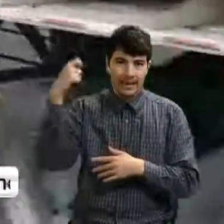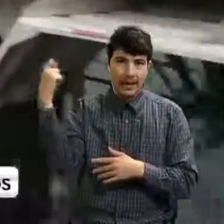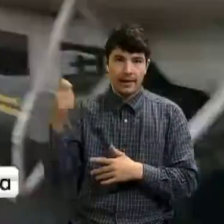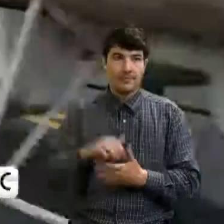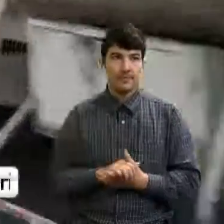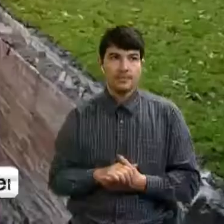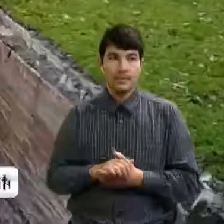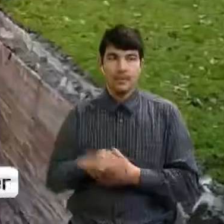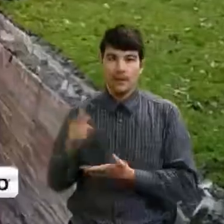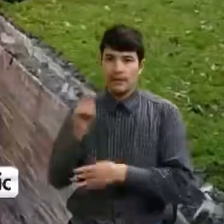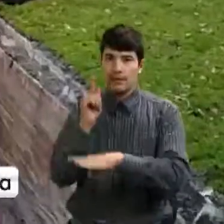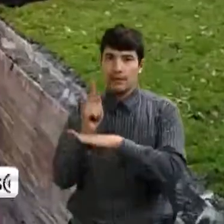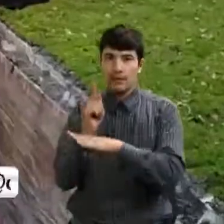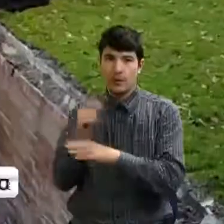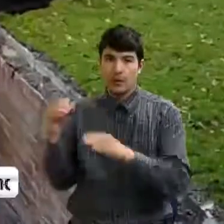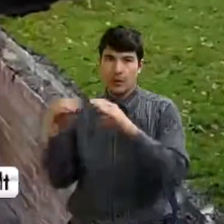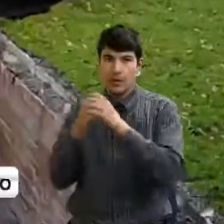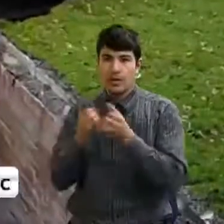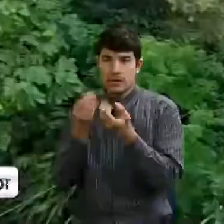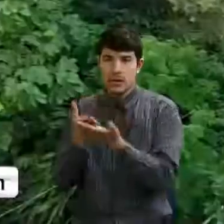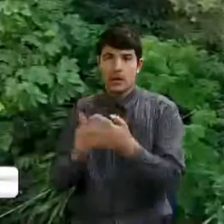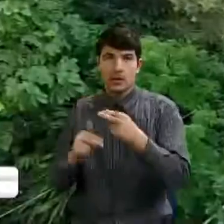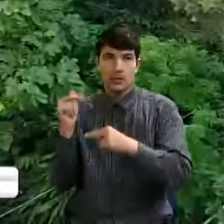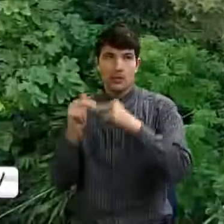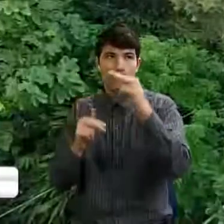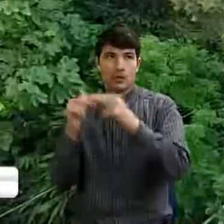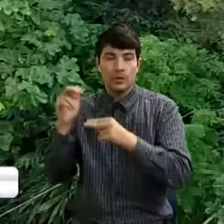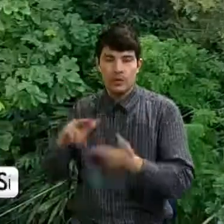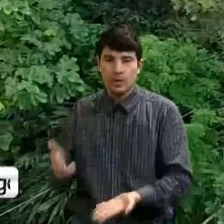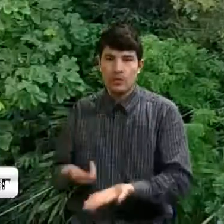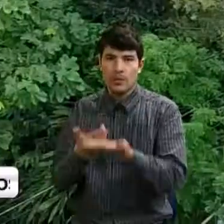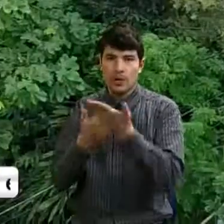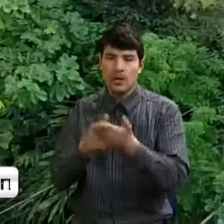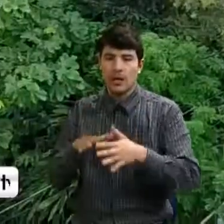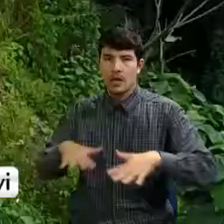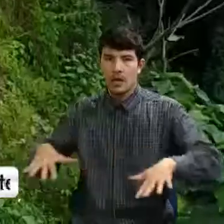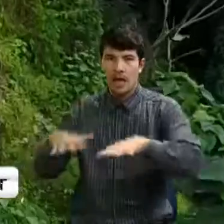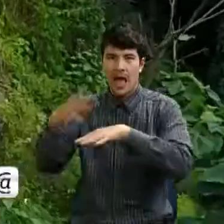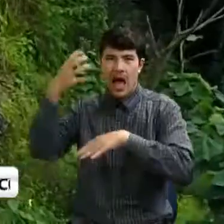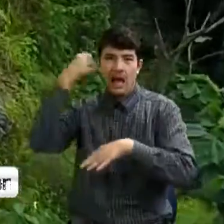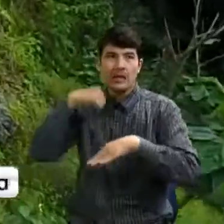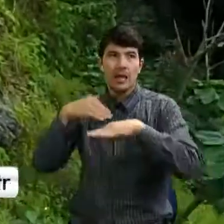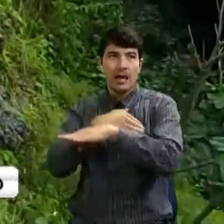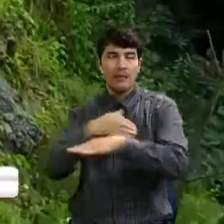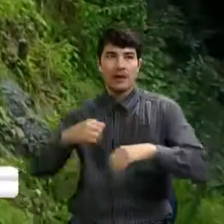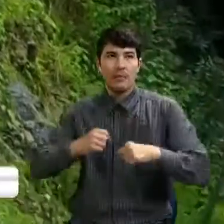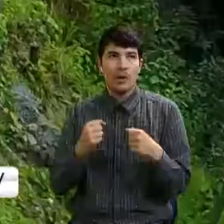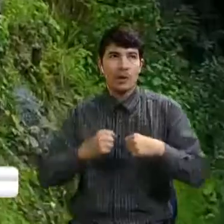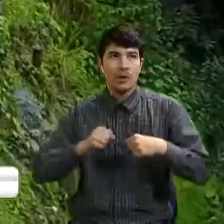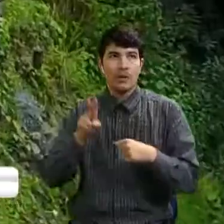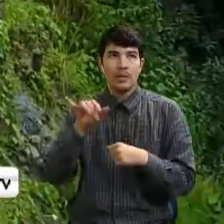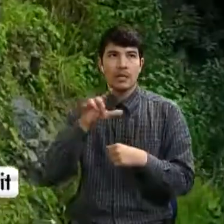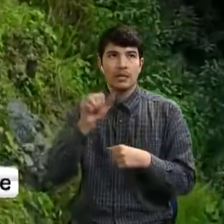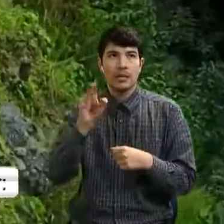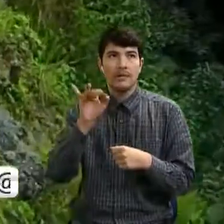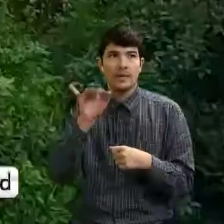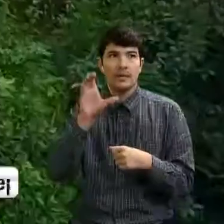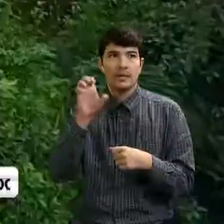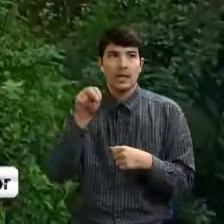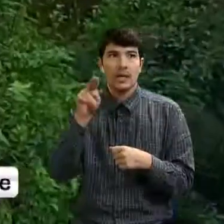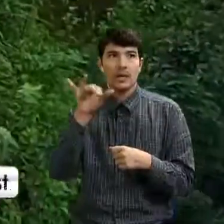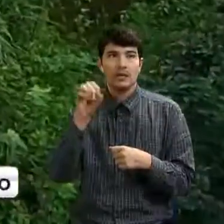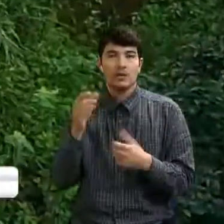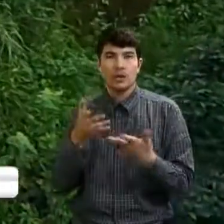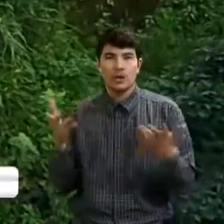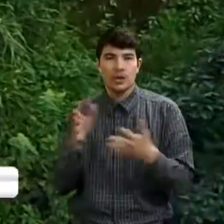el fondo de adaptación entregó las obras de construcción reconstrucción y recuperación de la antigua vía bogotá villavicencio en el tramo pipiral